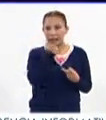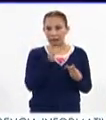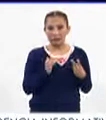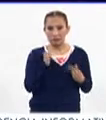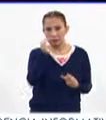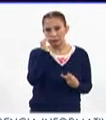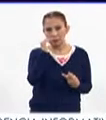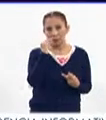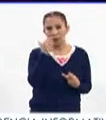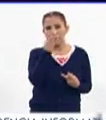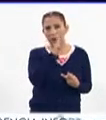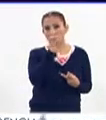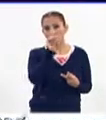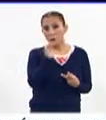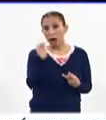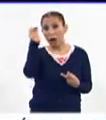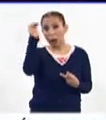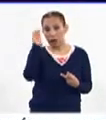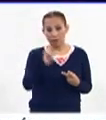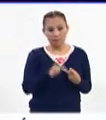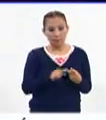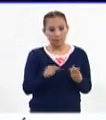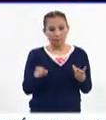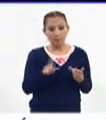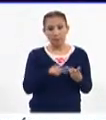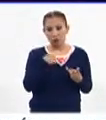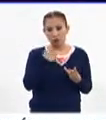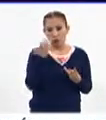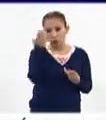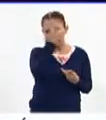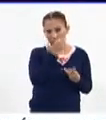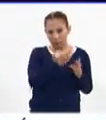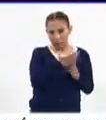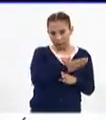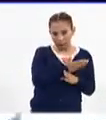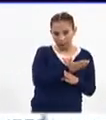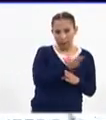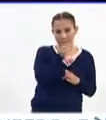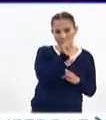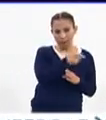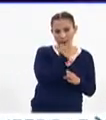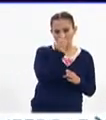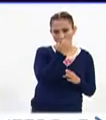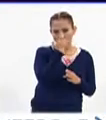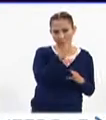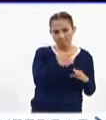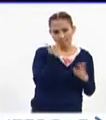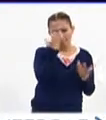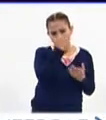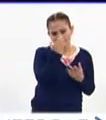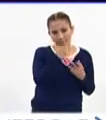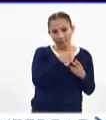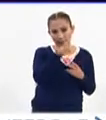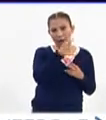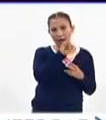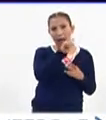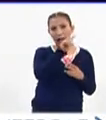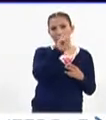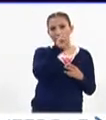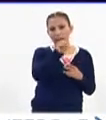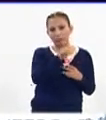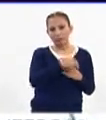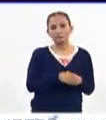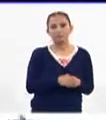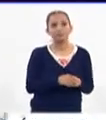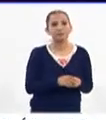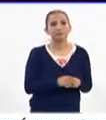inglés mayor a B1, y para esto presenté un examen por parte de la escuela receptora, que es Kaplan.